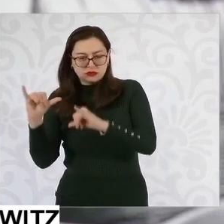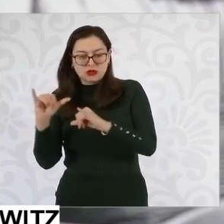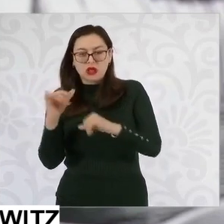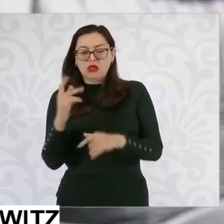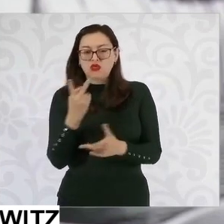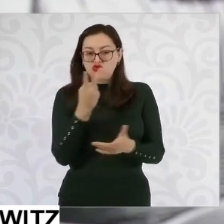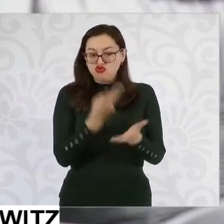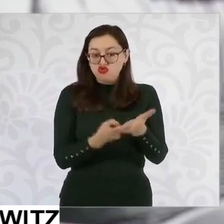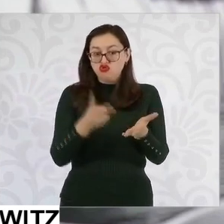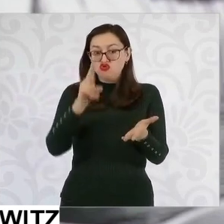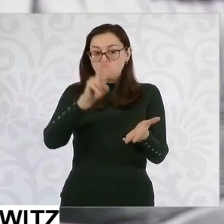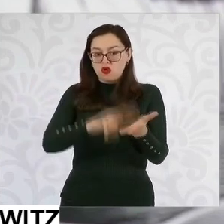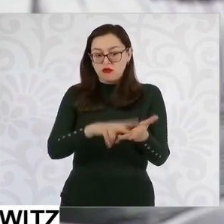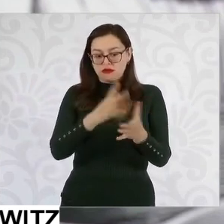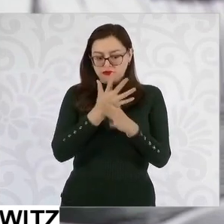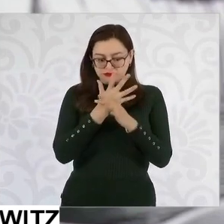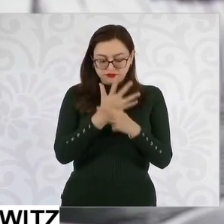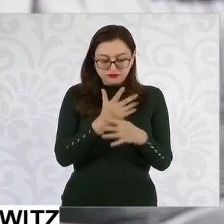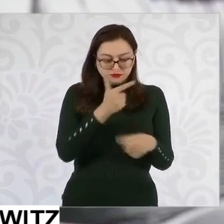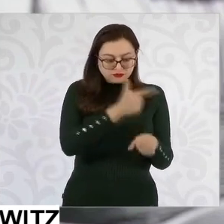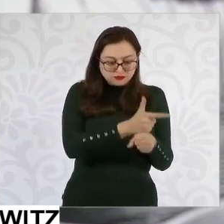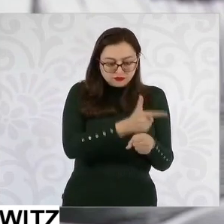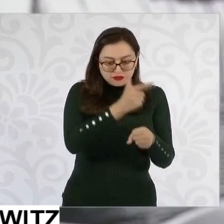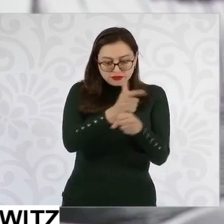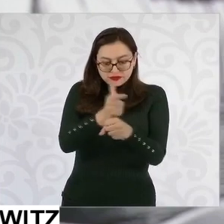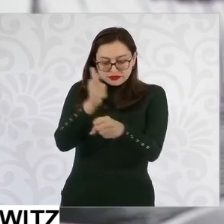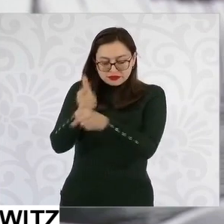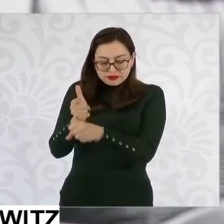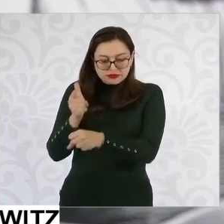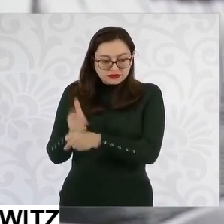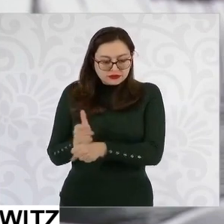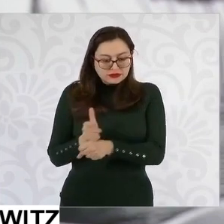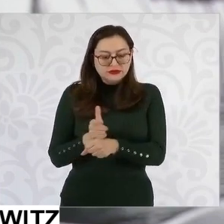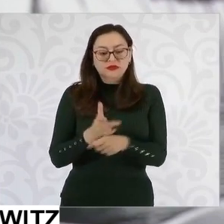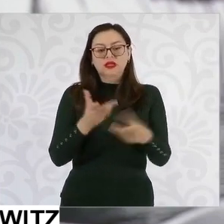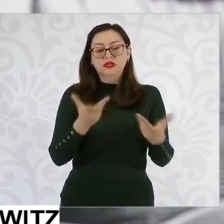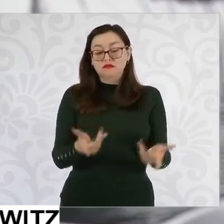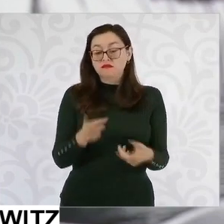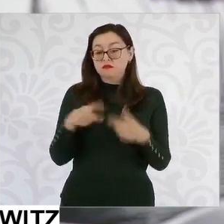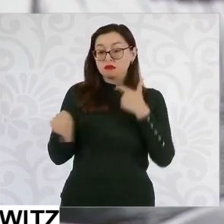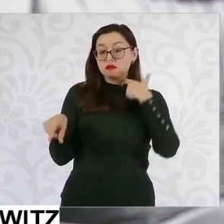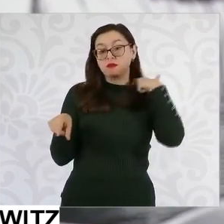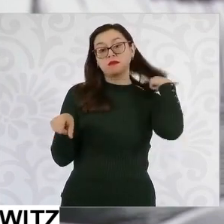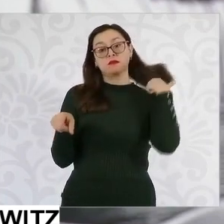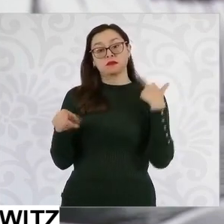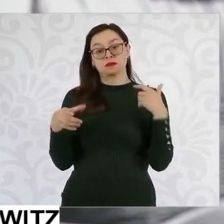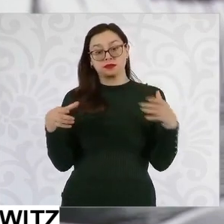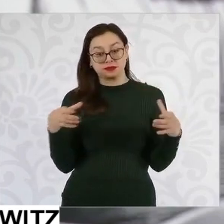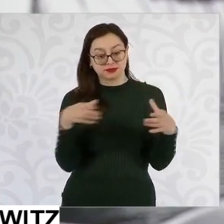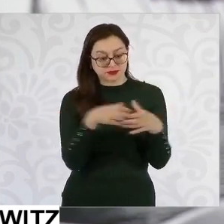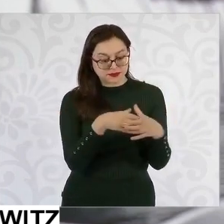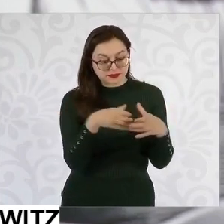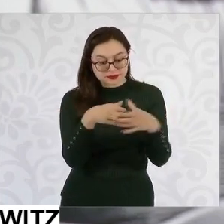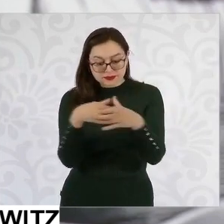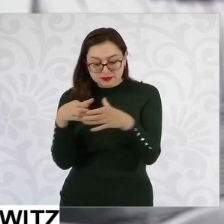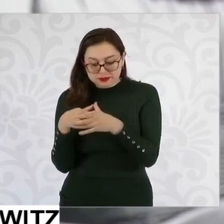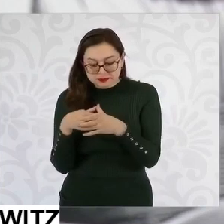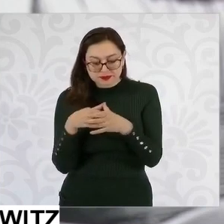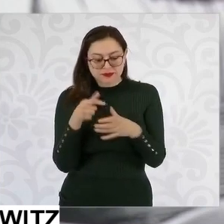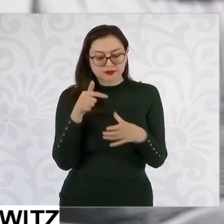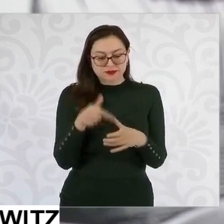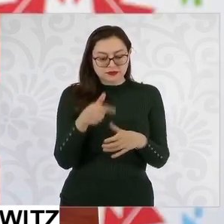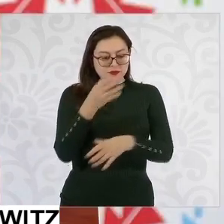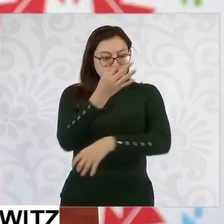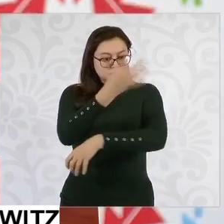Se identificaron cepas de las cuales fueron aisladas de los pacientes y de los cultivos de las